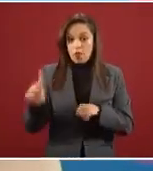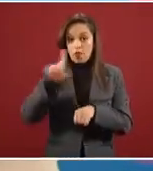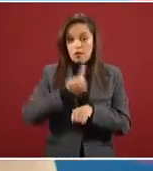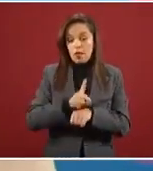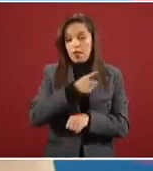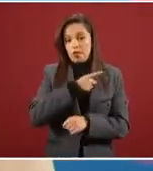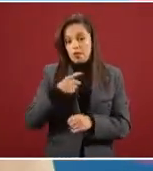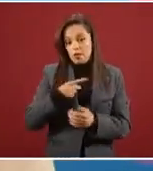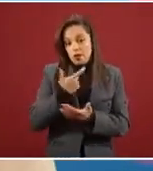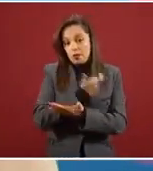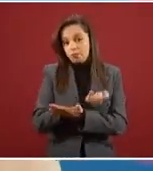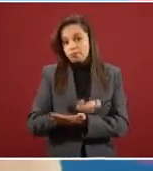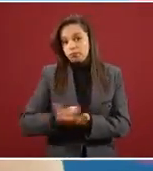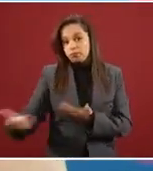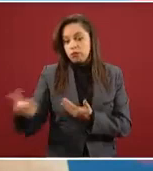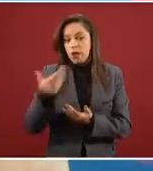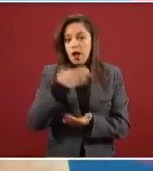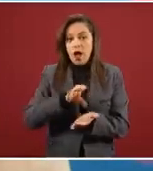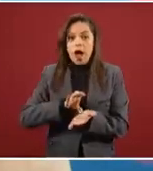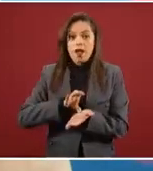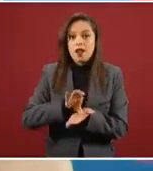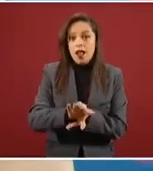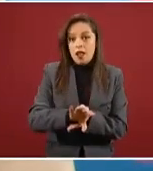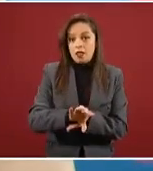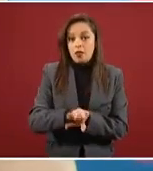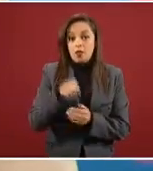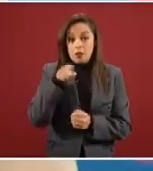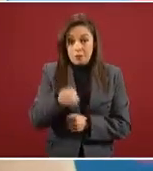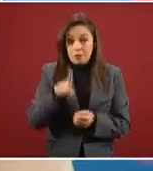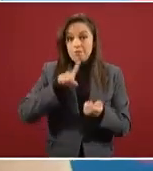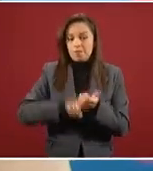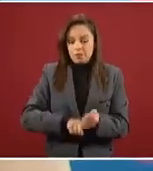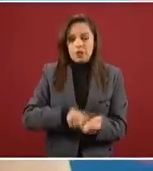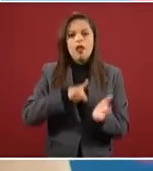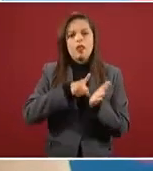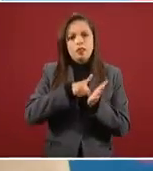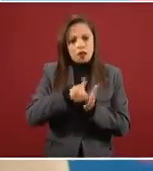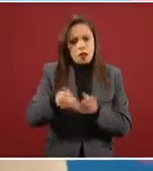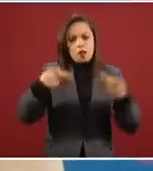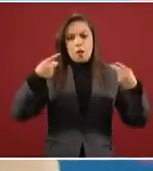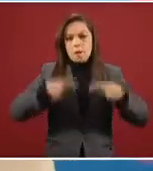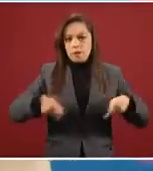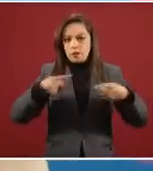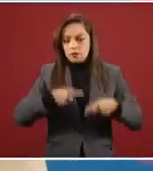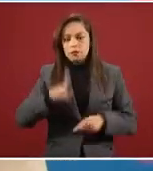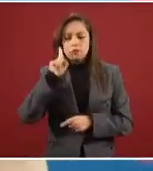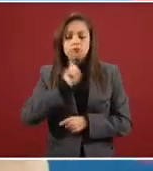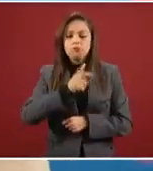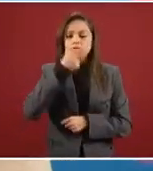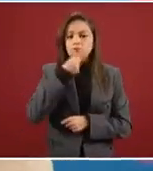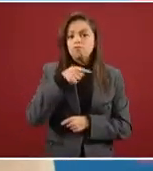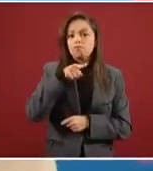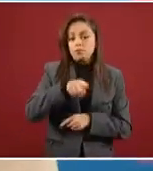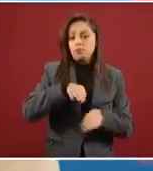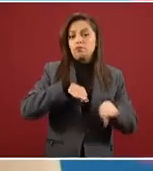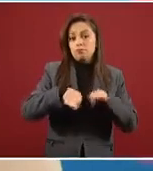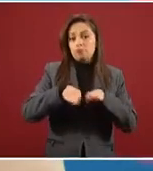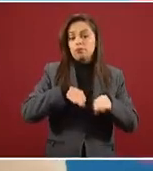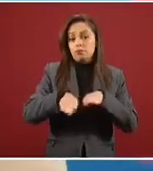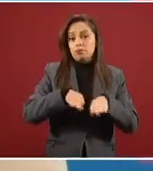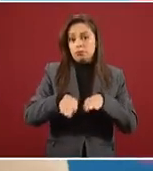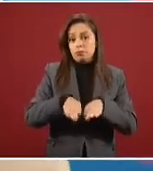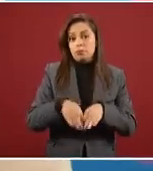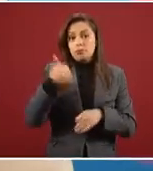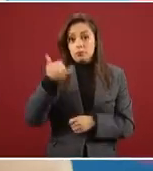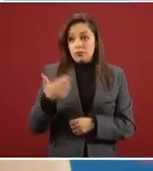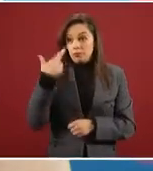aguinaldo. El aguinaldo es un derecho de los y las trabajadoras y es una responsabilidad de los